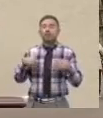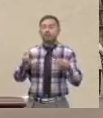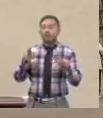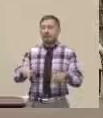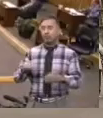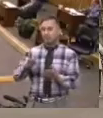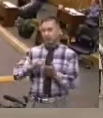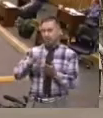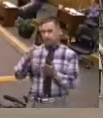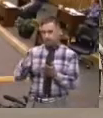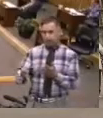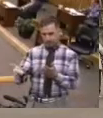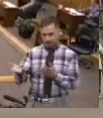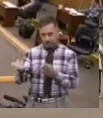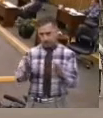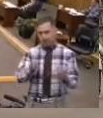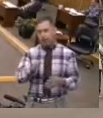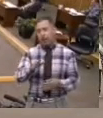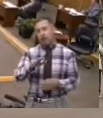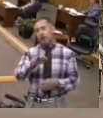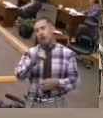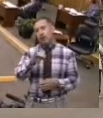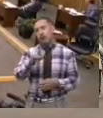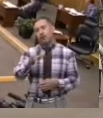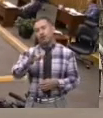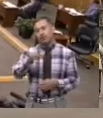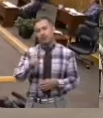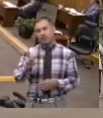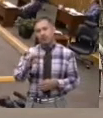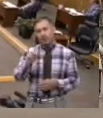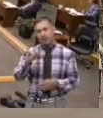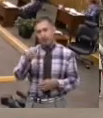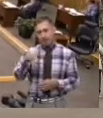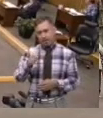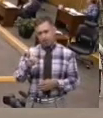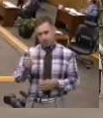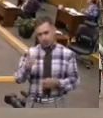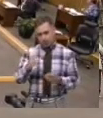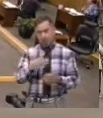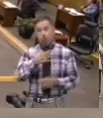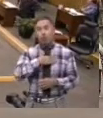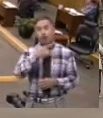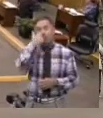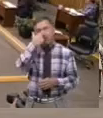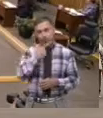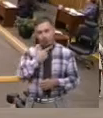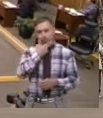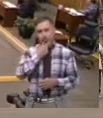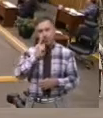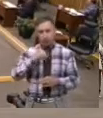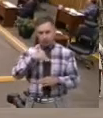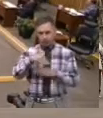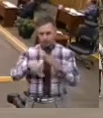Saldaña. Gracias, presidente. Buenas noches ya ahora a todas y a todos.